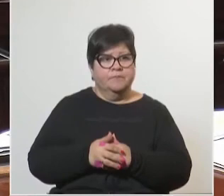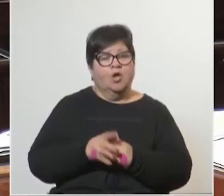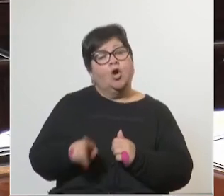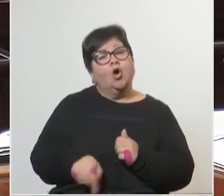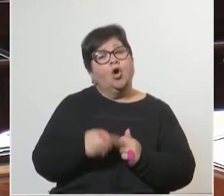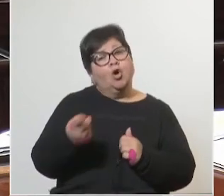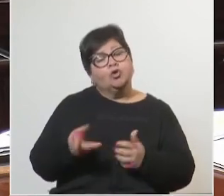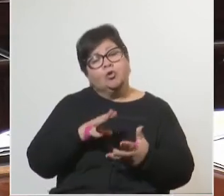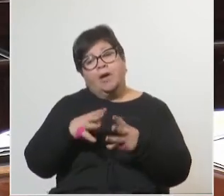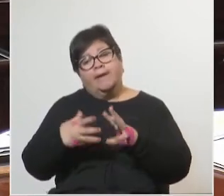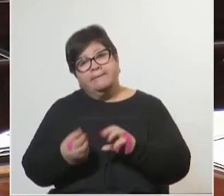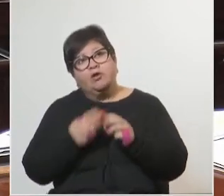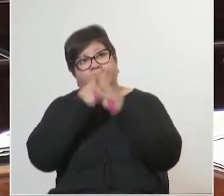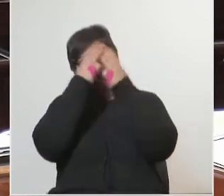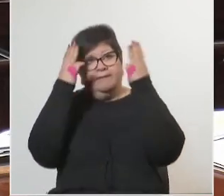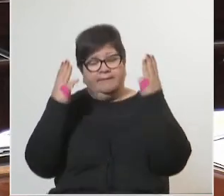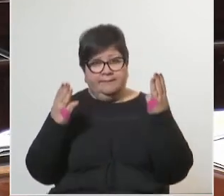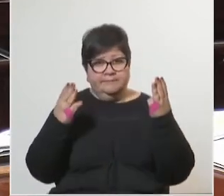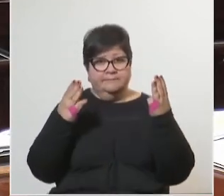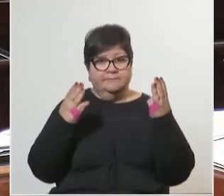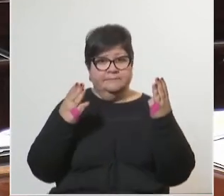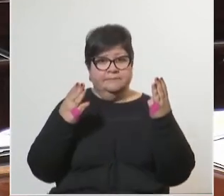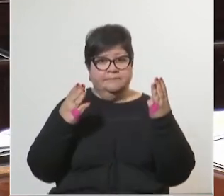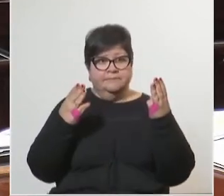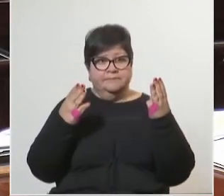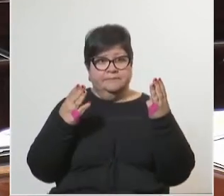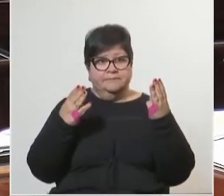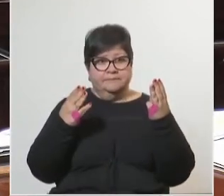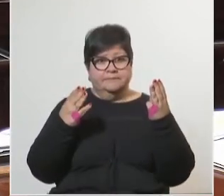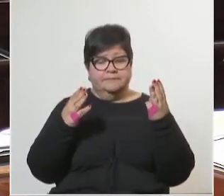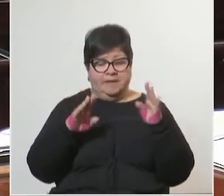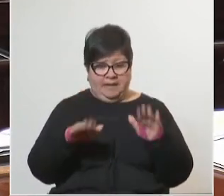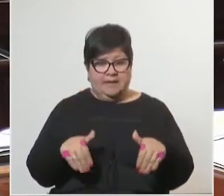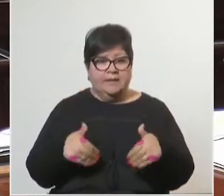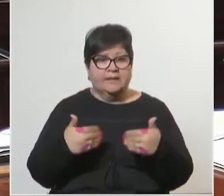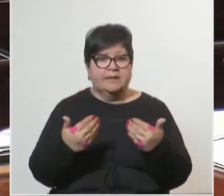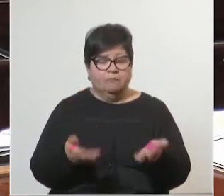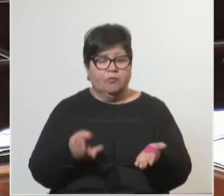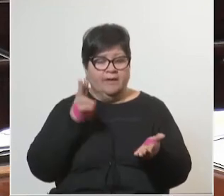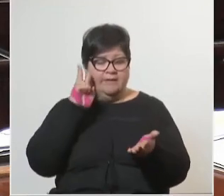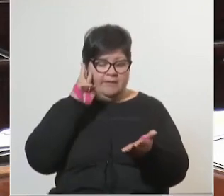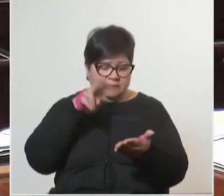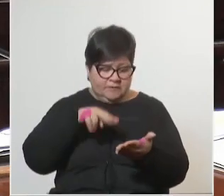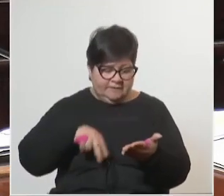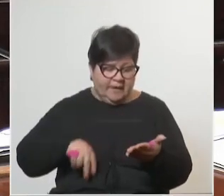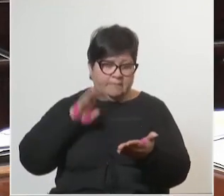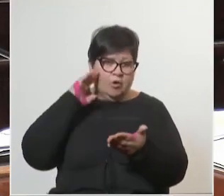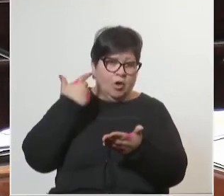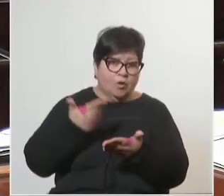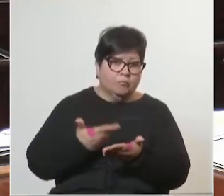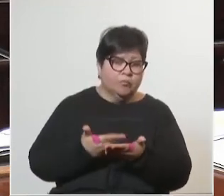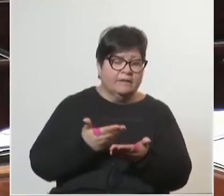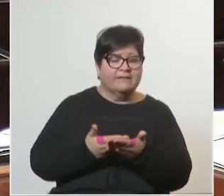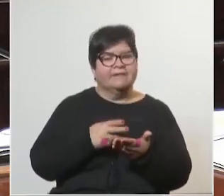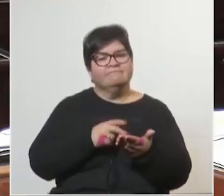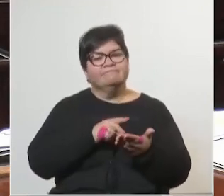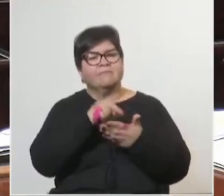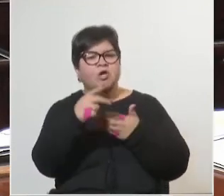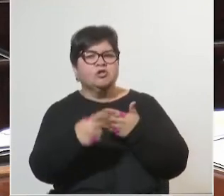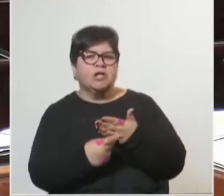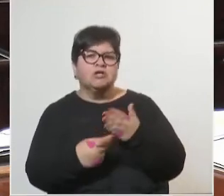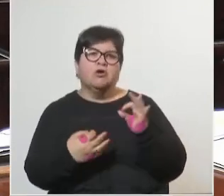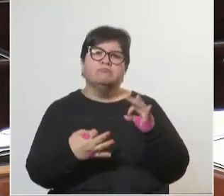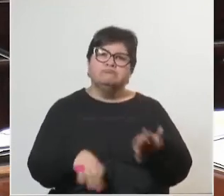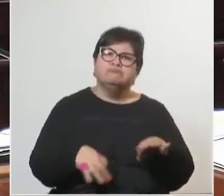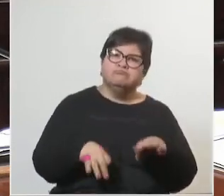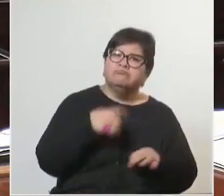aspecto genérico, luego de ir a las propuestas específicas que visualizamos, tiene que ver con el proyecto. Nos parece bueno